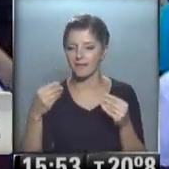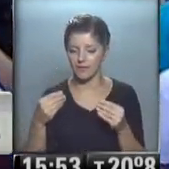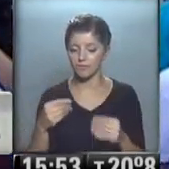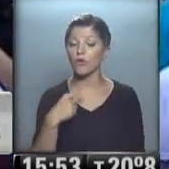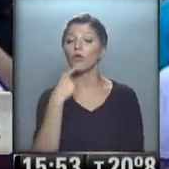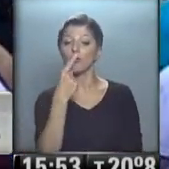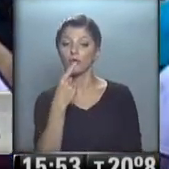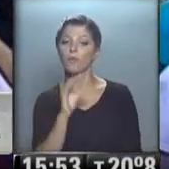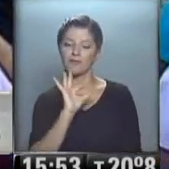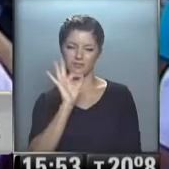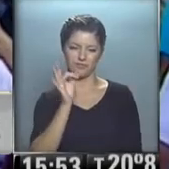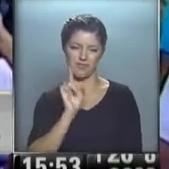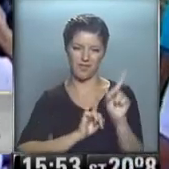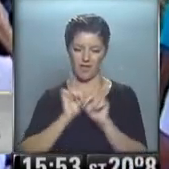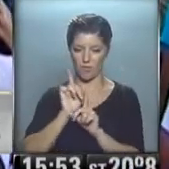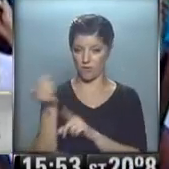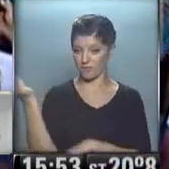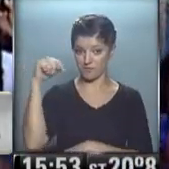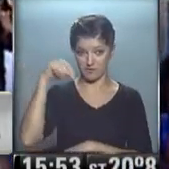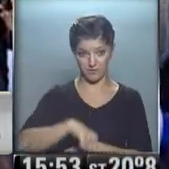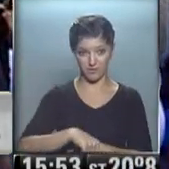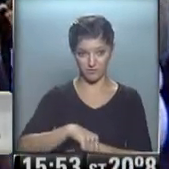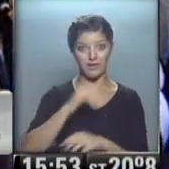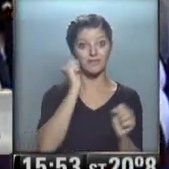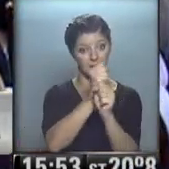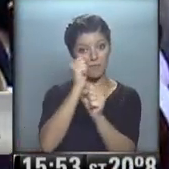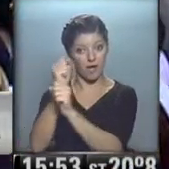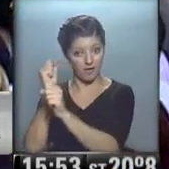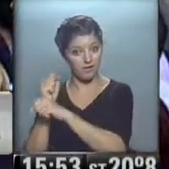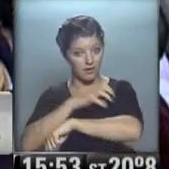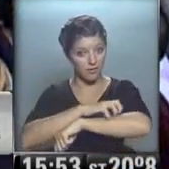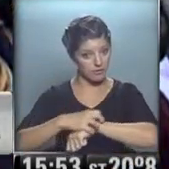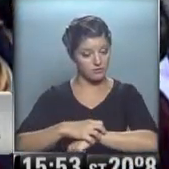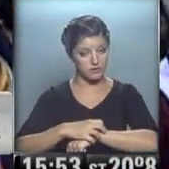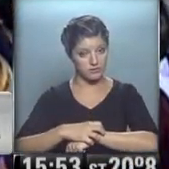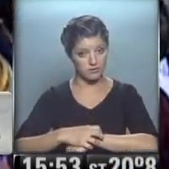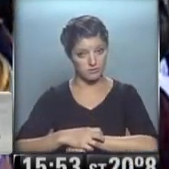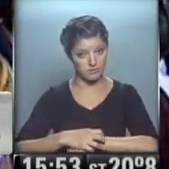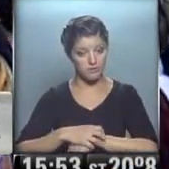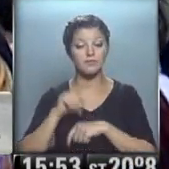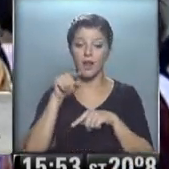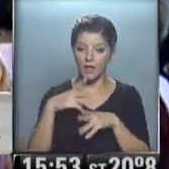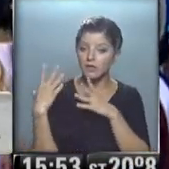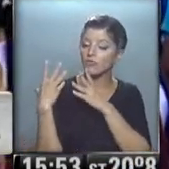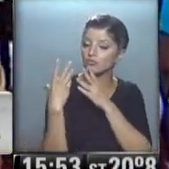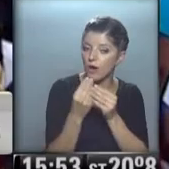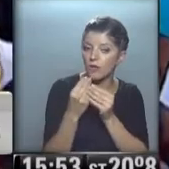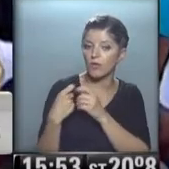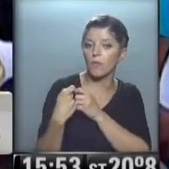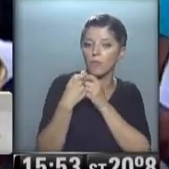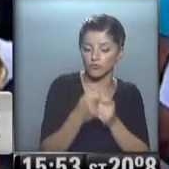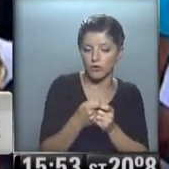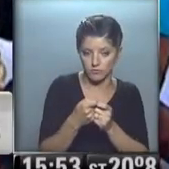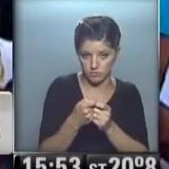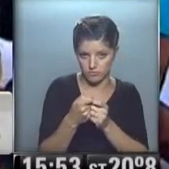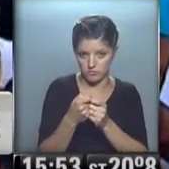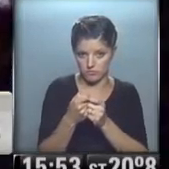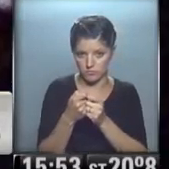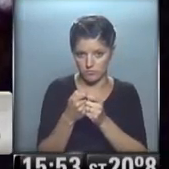porque sé que hay muchos que están aquí, que trabajan en los barrios, y están ahí acompañando la vida de nuestros